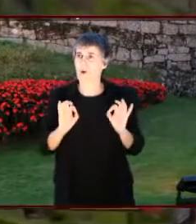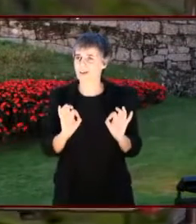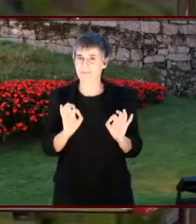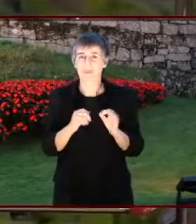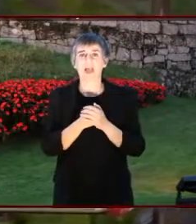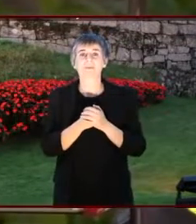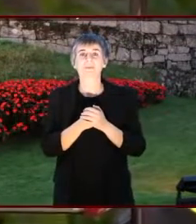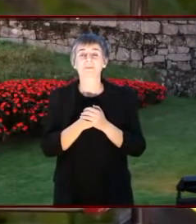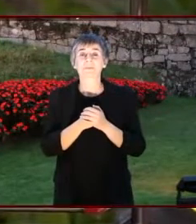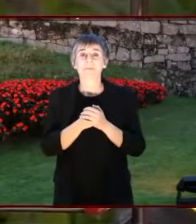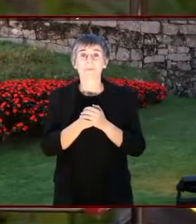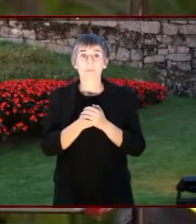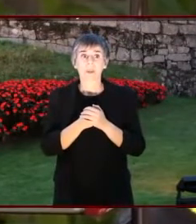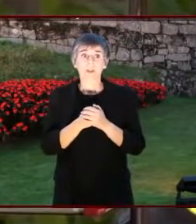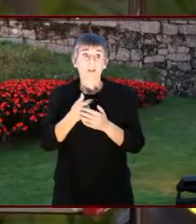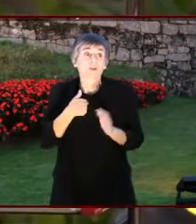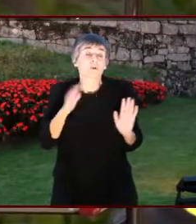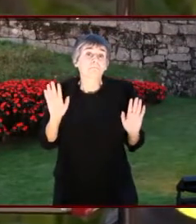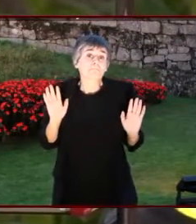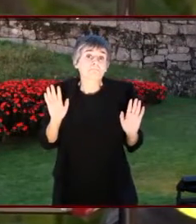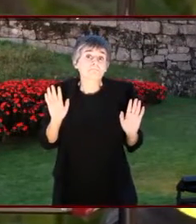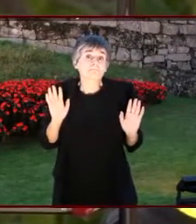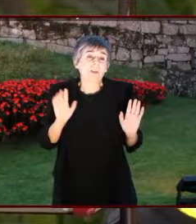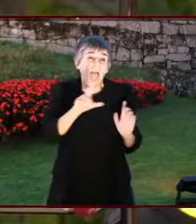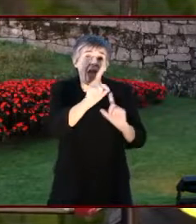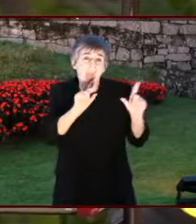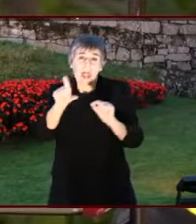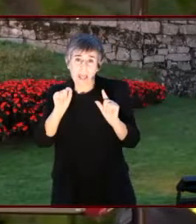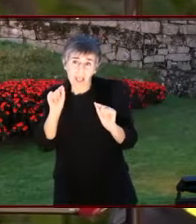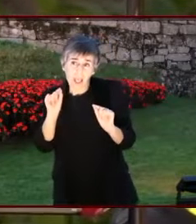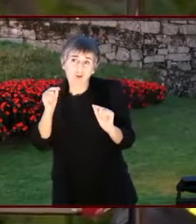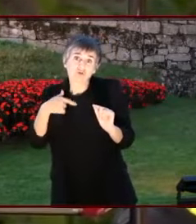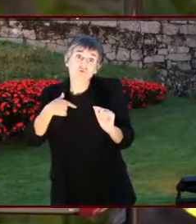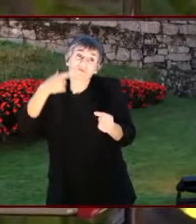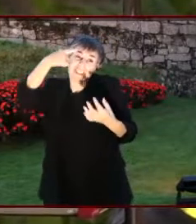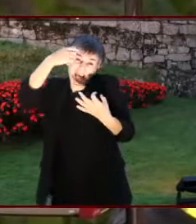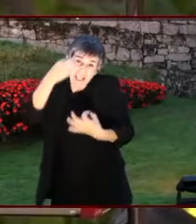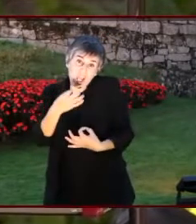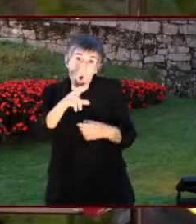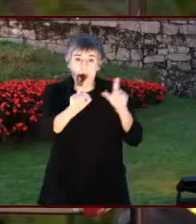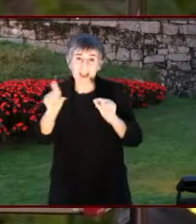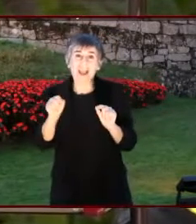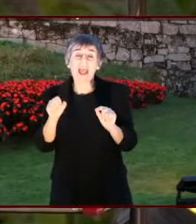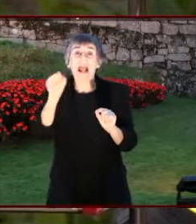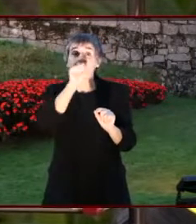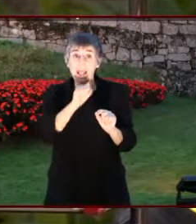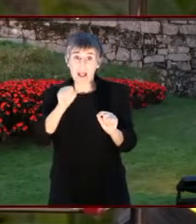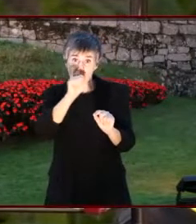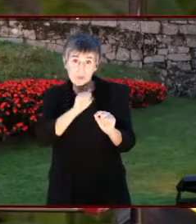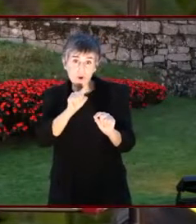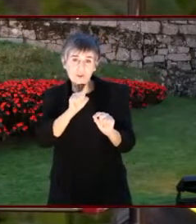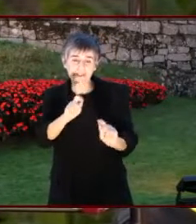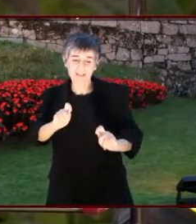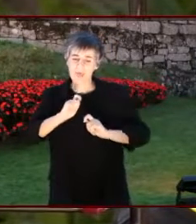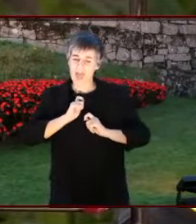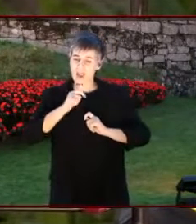e decidín, escollín, creo que cancións que me